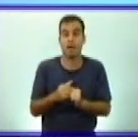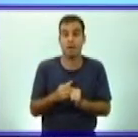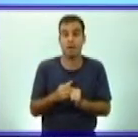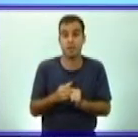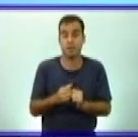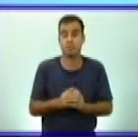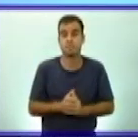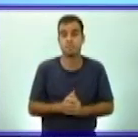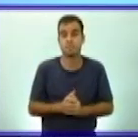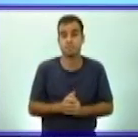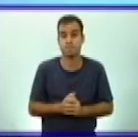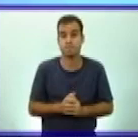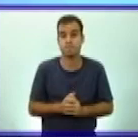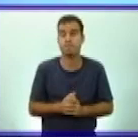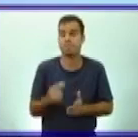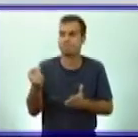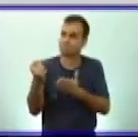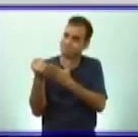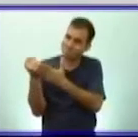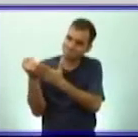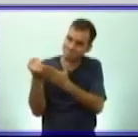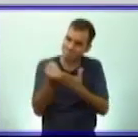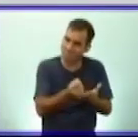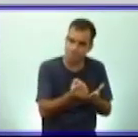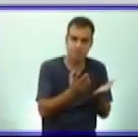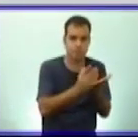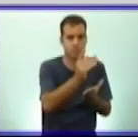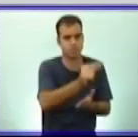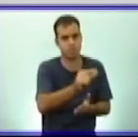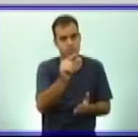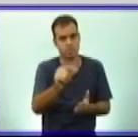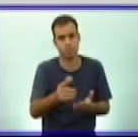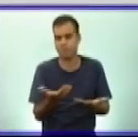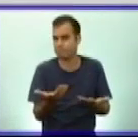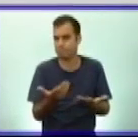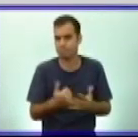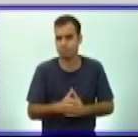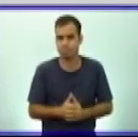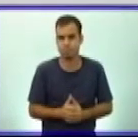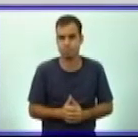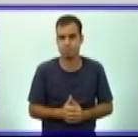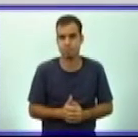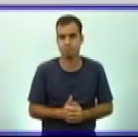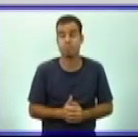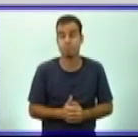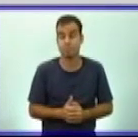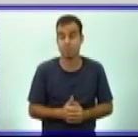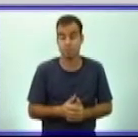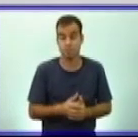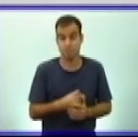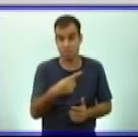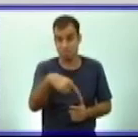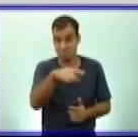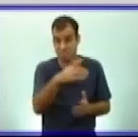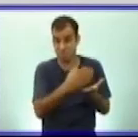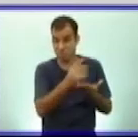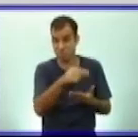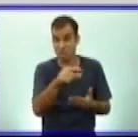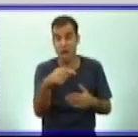ustedes nos apoyen en que nuestros estudiantes hagan todas estas